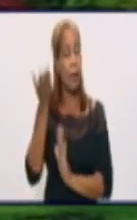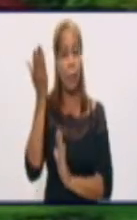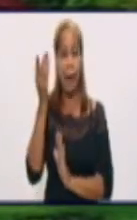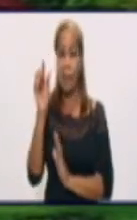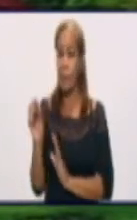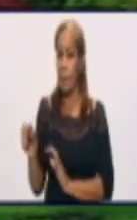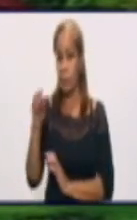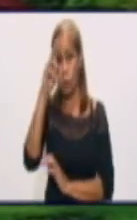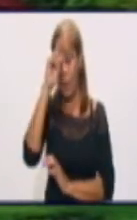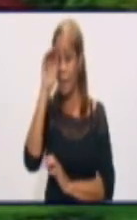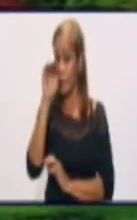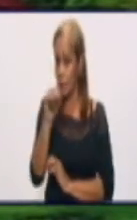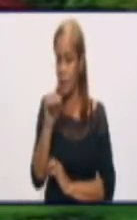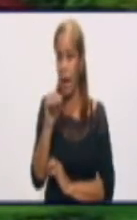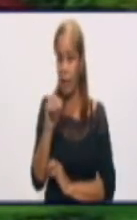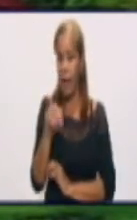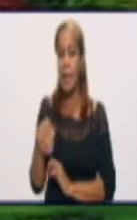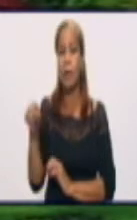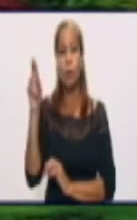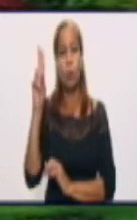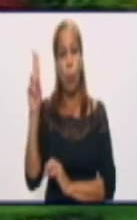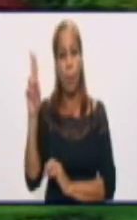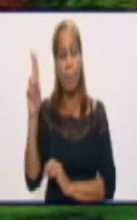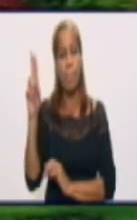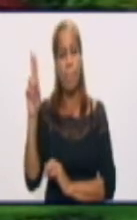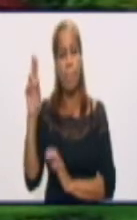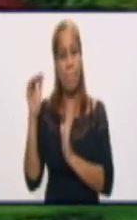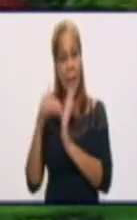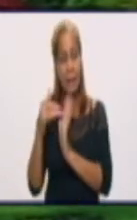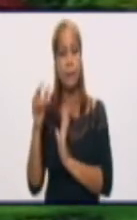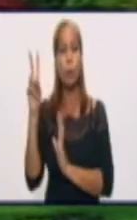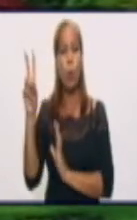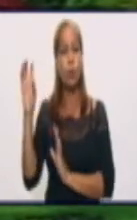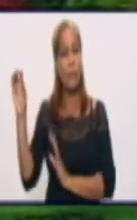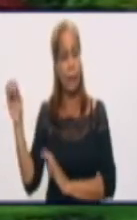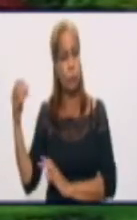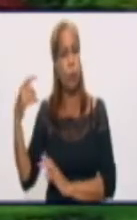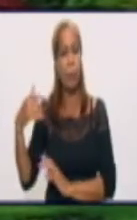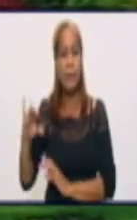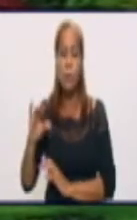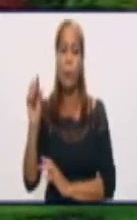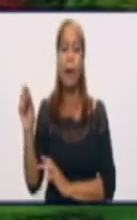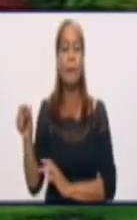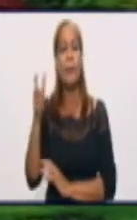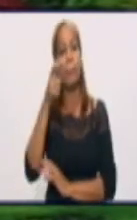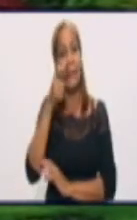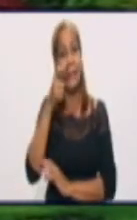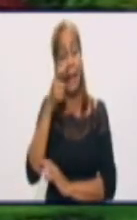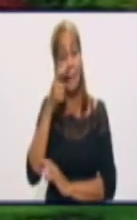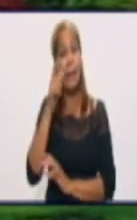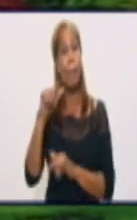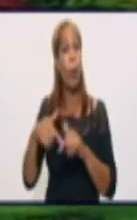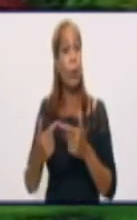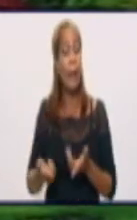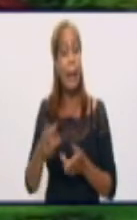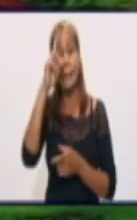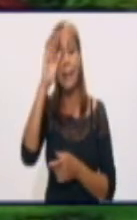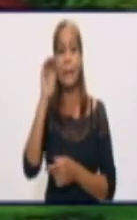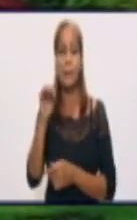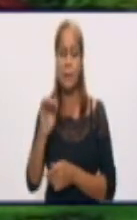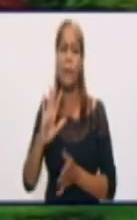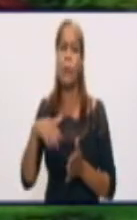los 2.200 pacientes. Doctora, en medio de toda esta panorámica, exige